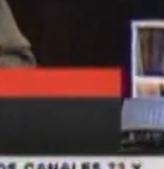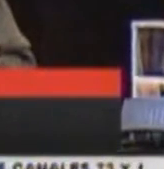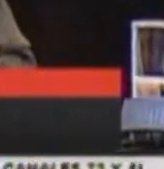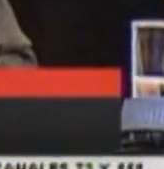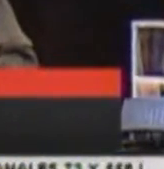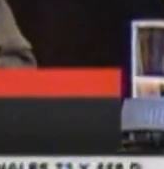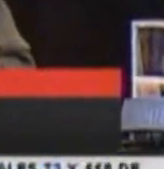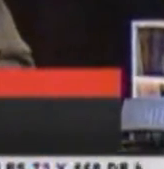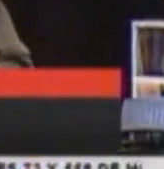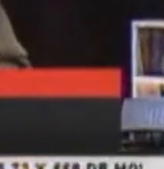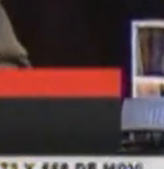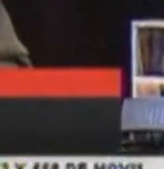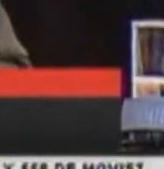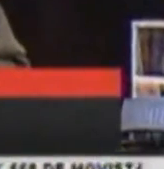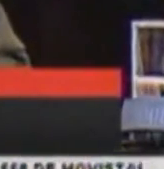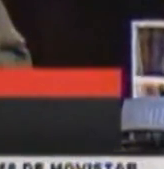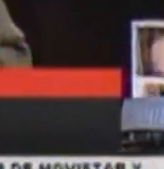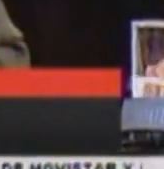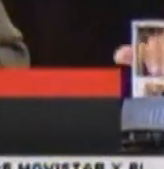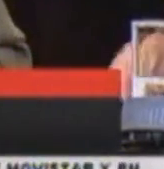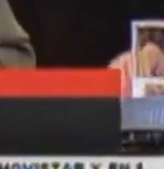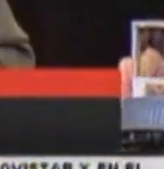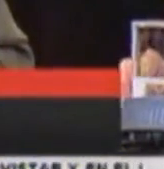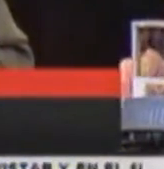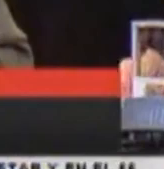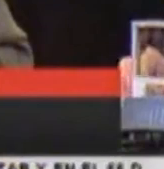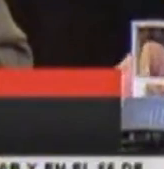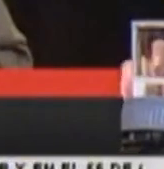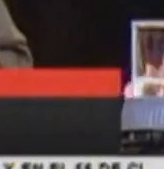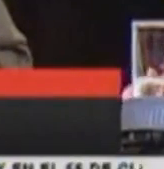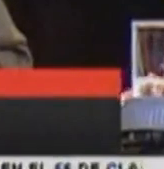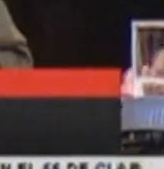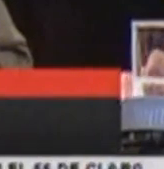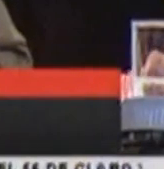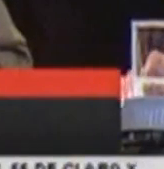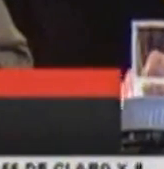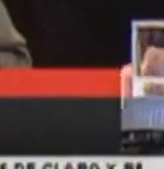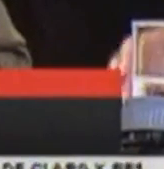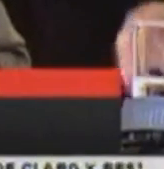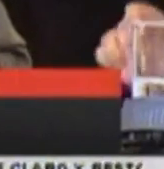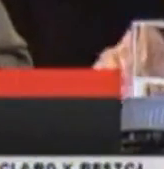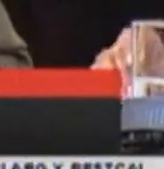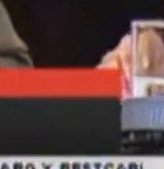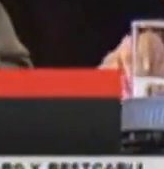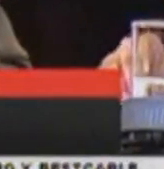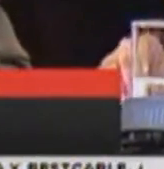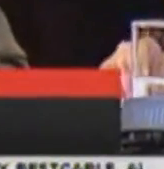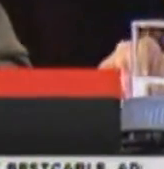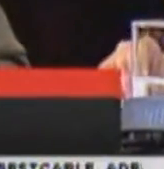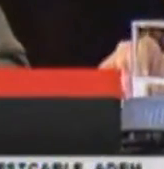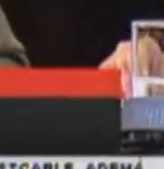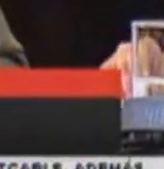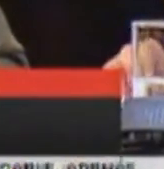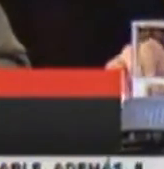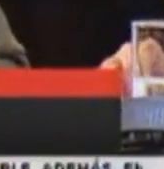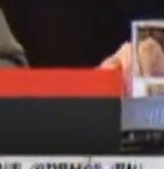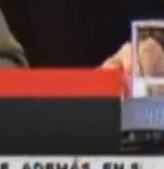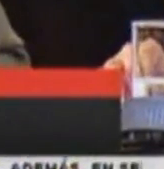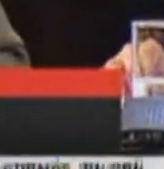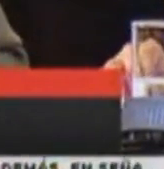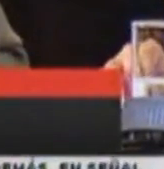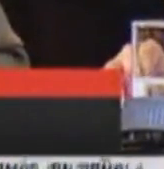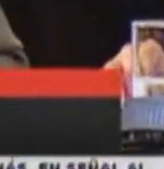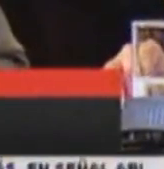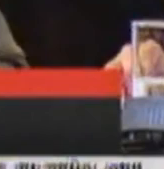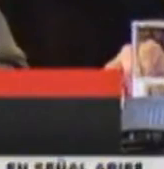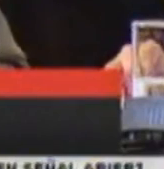verdad. Y ojalá que podamos discutir pronto en el acuerdo entonces una actualización de políticas de Estado mirando estos elementos que son